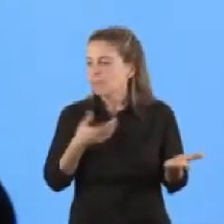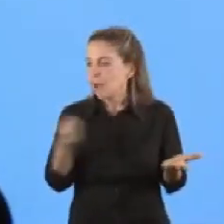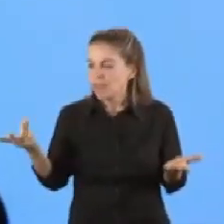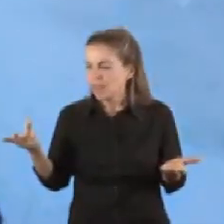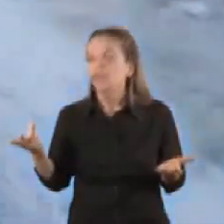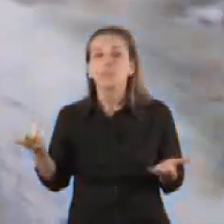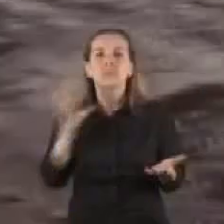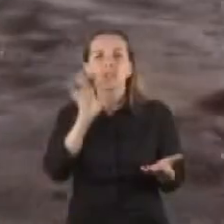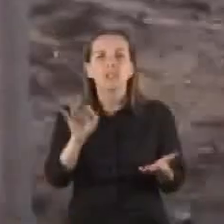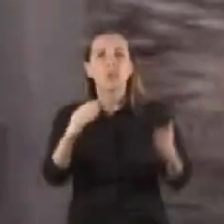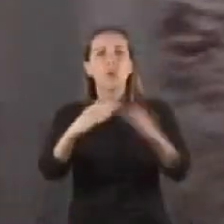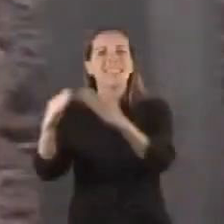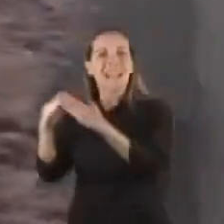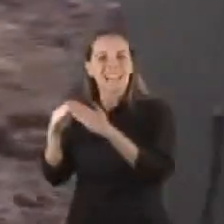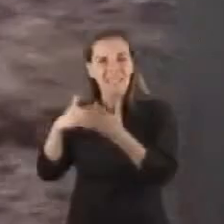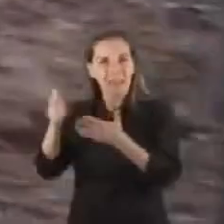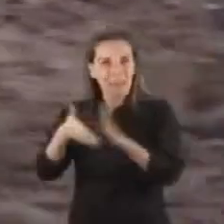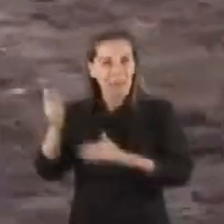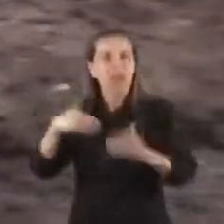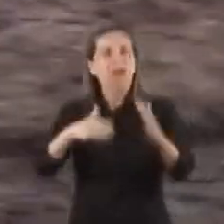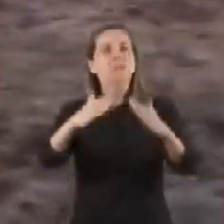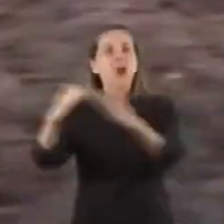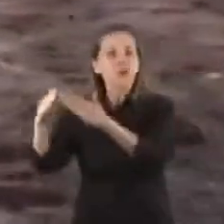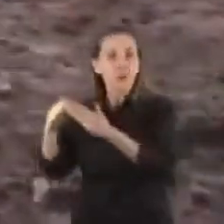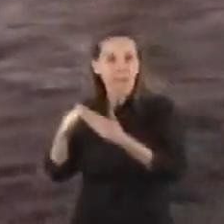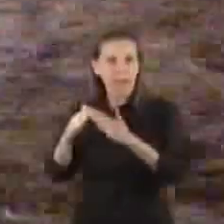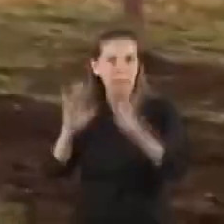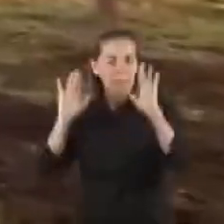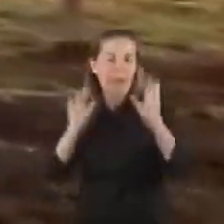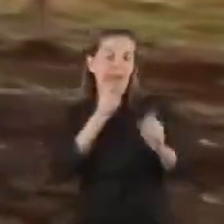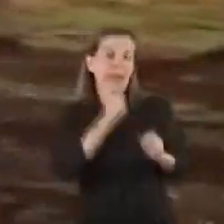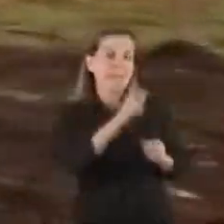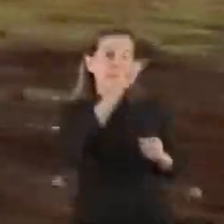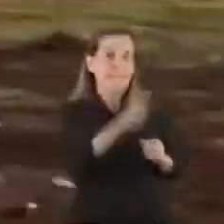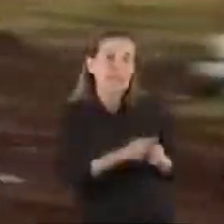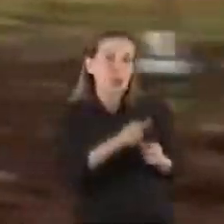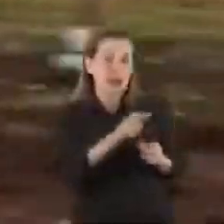50 casas de tránsito para aquellos que dejan